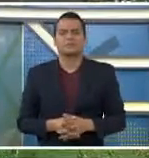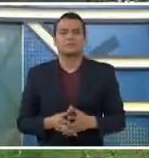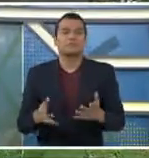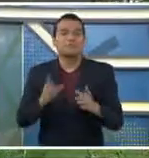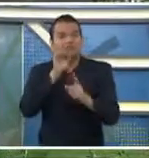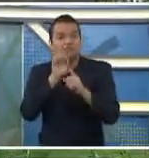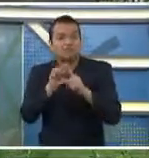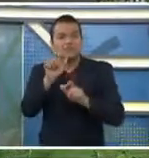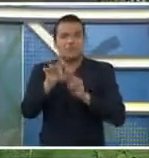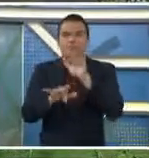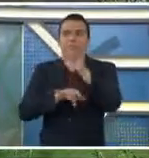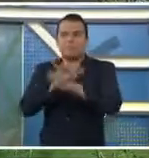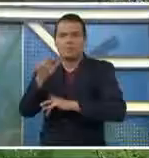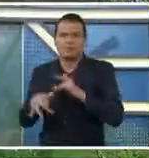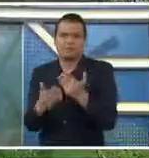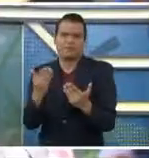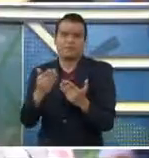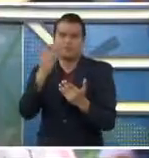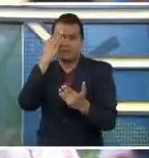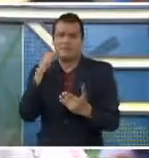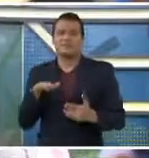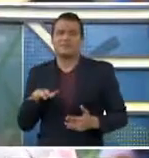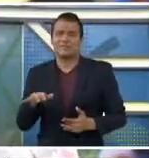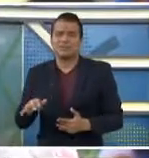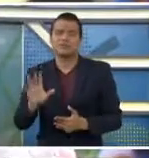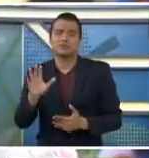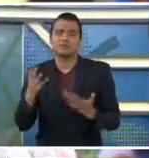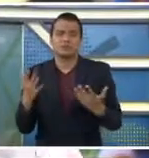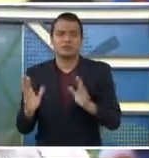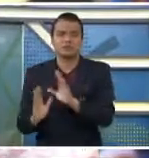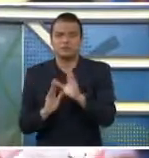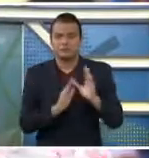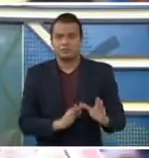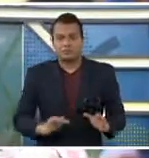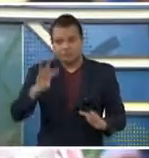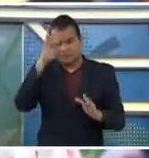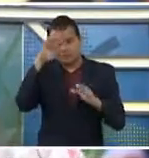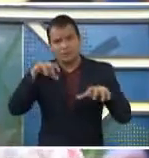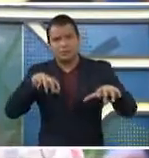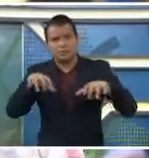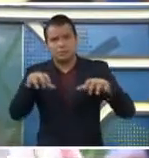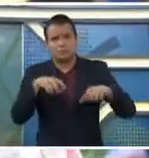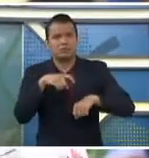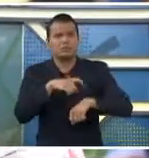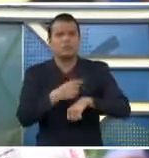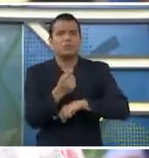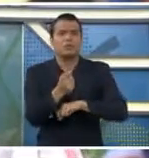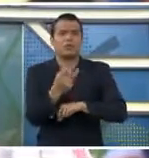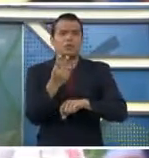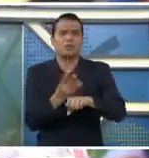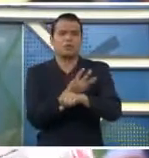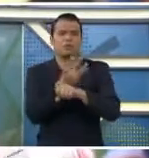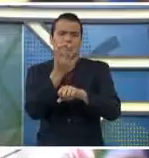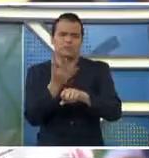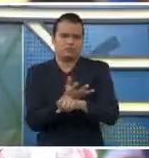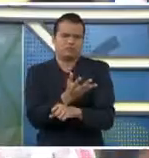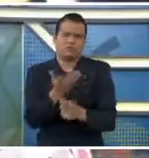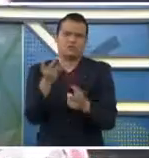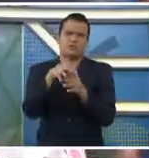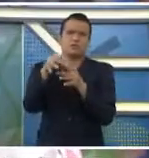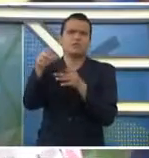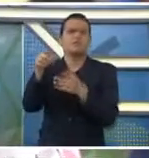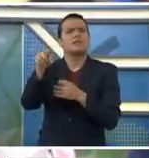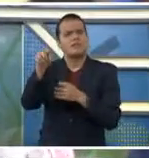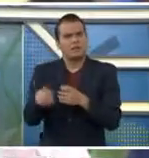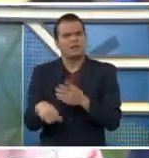mucho mejor, porque la verdad es que es muy mal el acceso a ellos. Los centros de salud trabajan 4 o 5 horas, no señor. En un corregimiento el